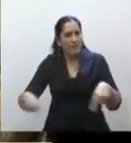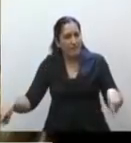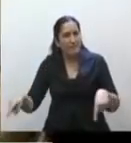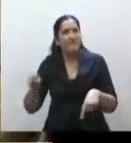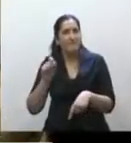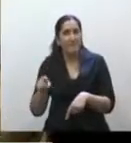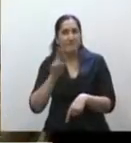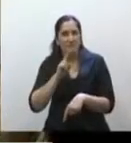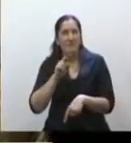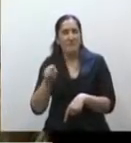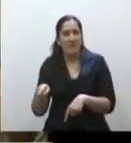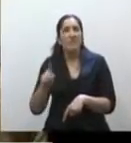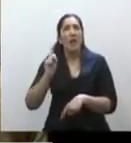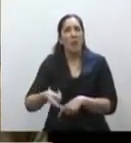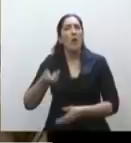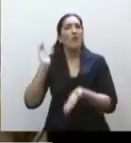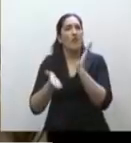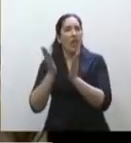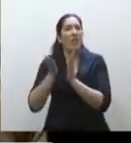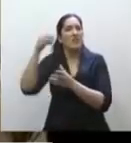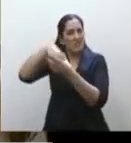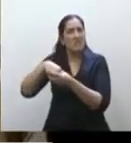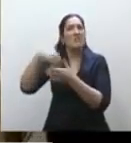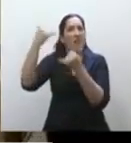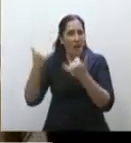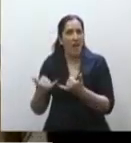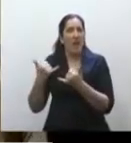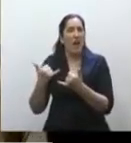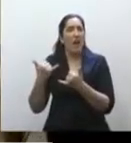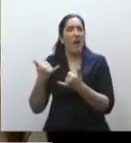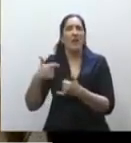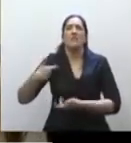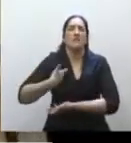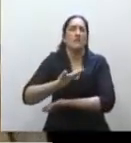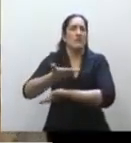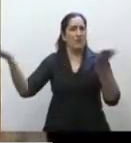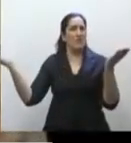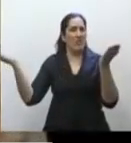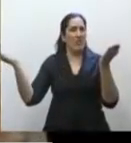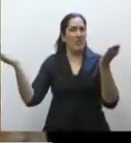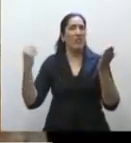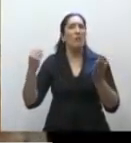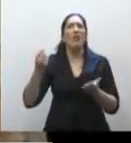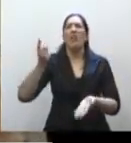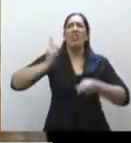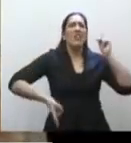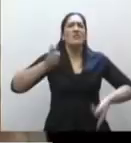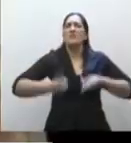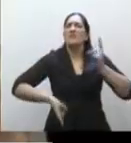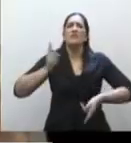También a la violencia que se produce en una sociedad en donde el sistema de